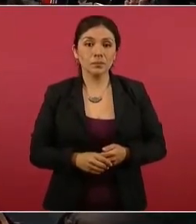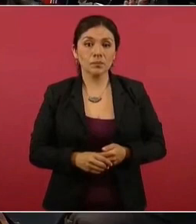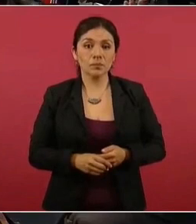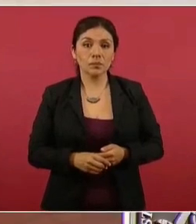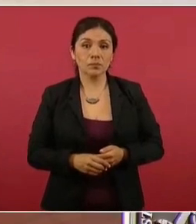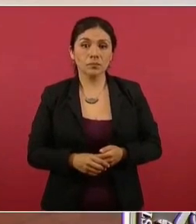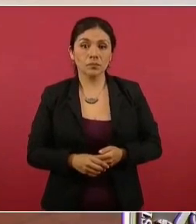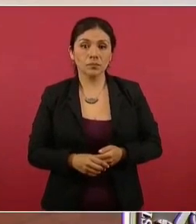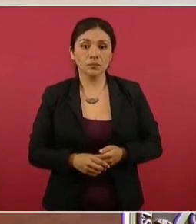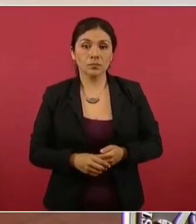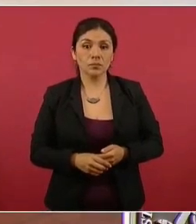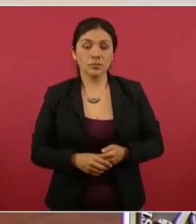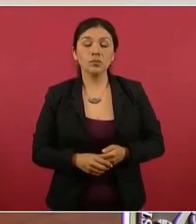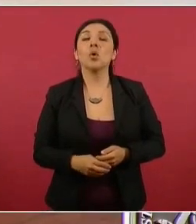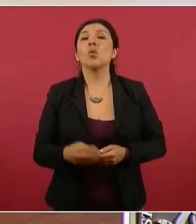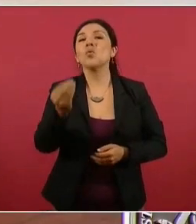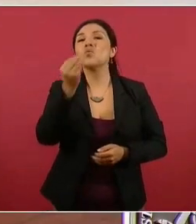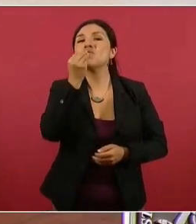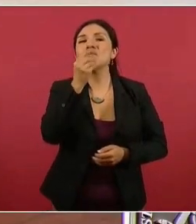Nada de transgénicos.